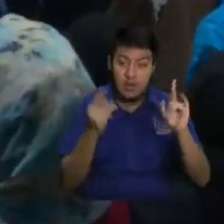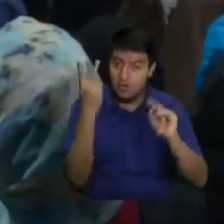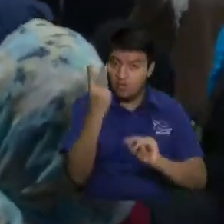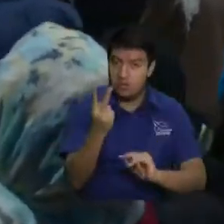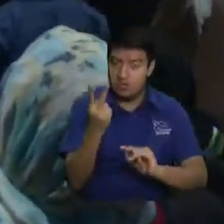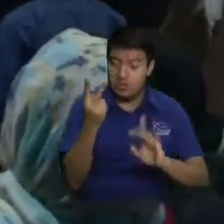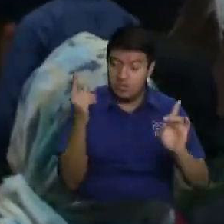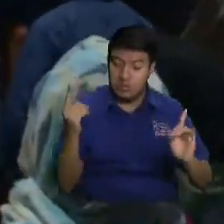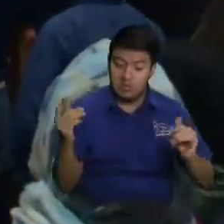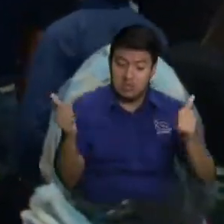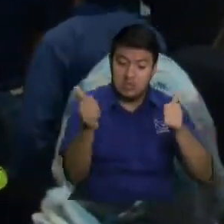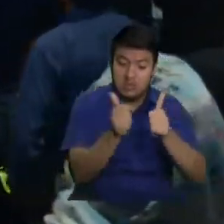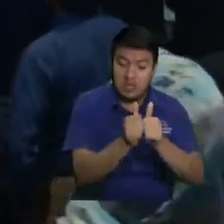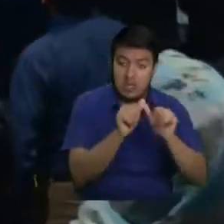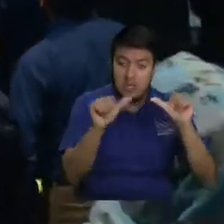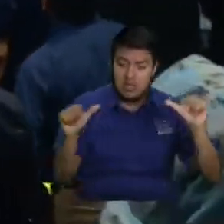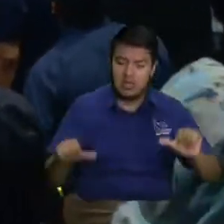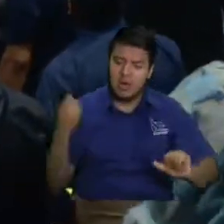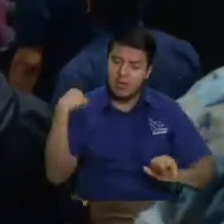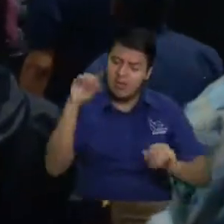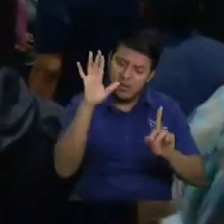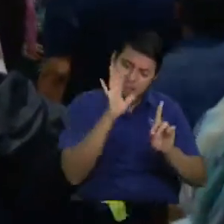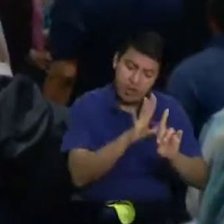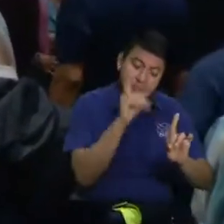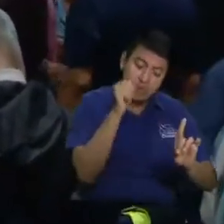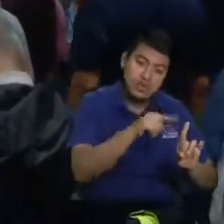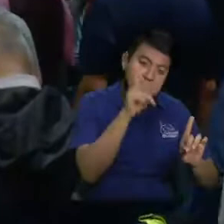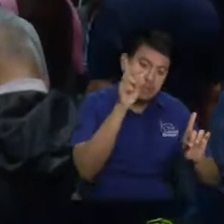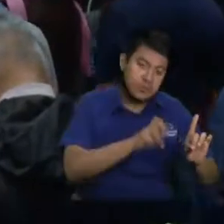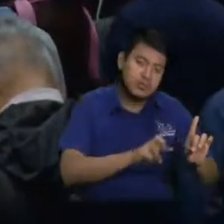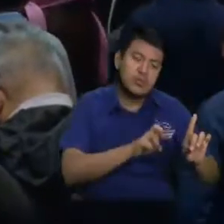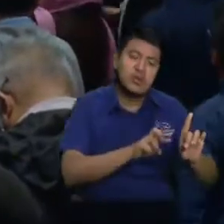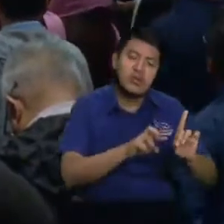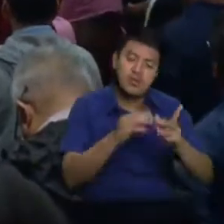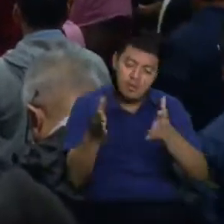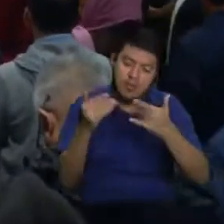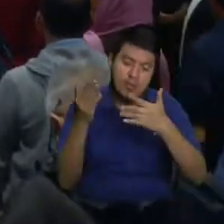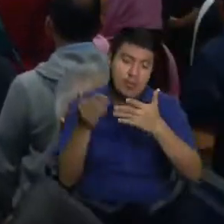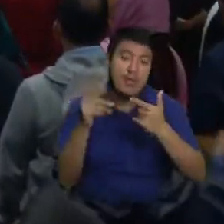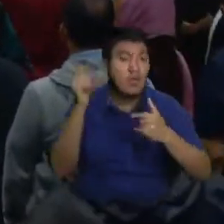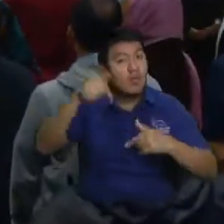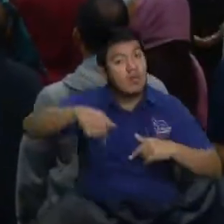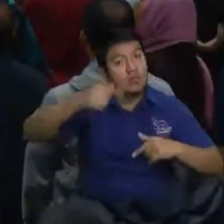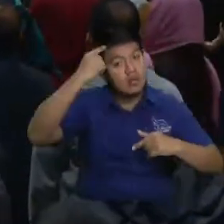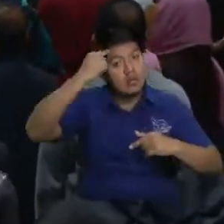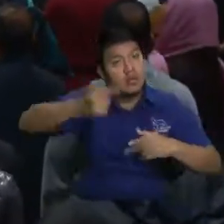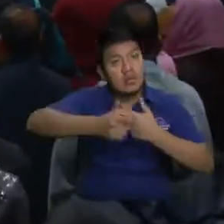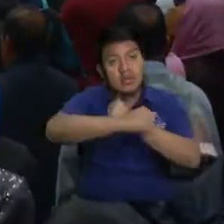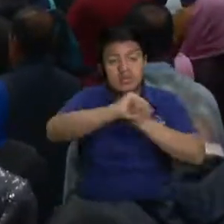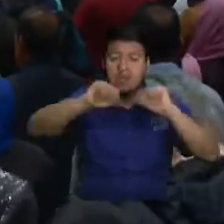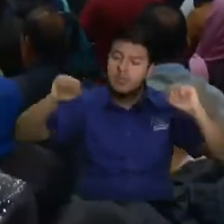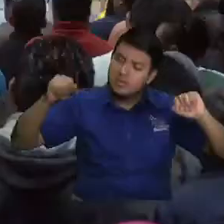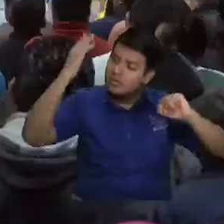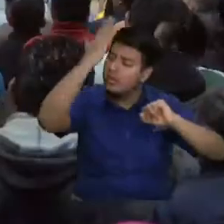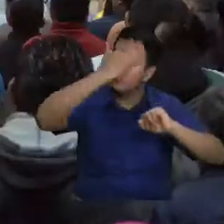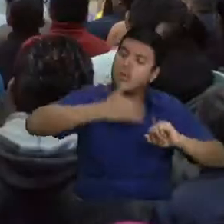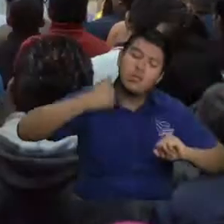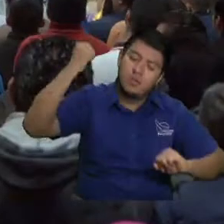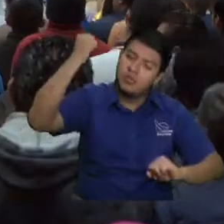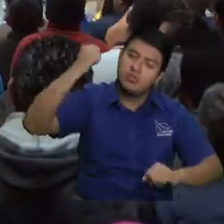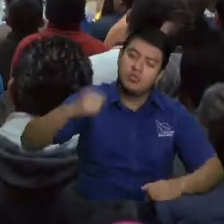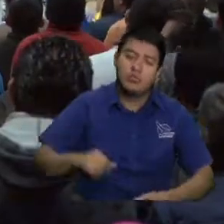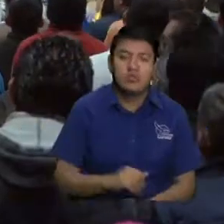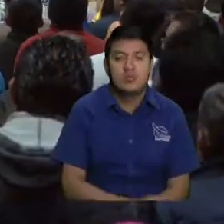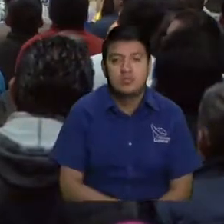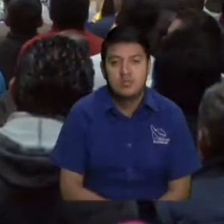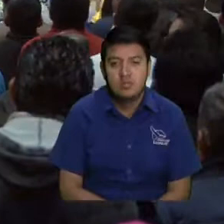¿Habrá alguien más? Si hay alguien más, venga, es el día de salvación. Qué hermoso, qué